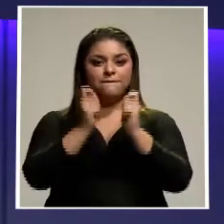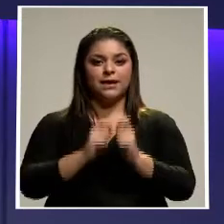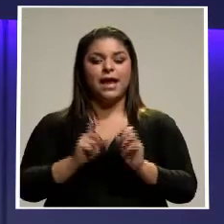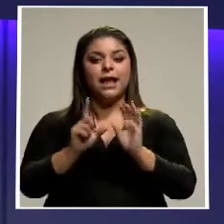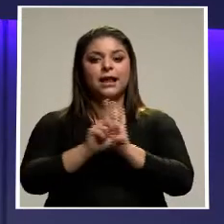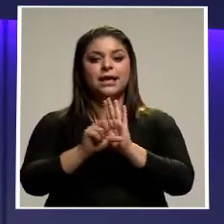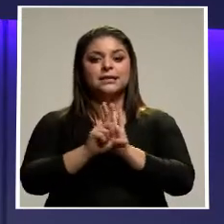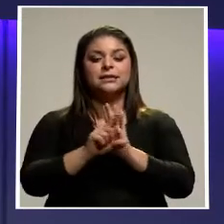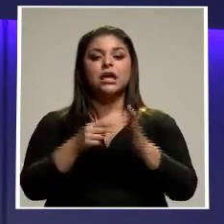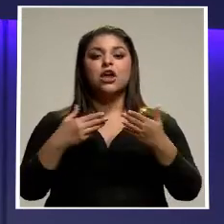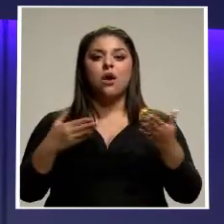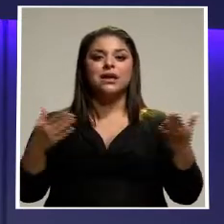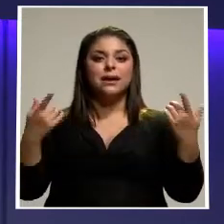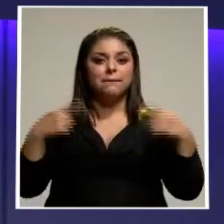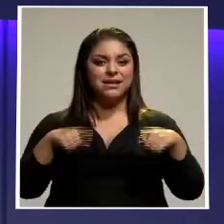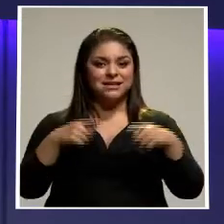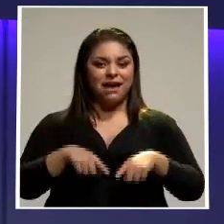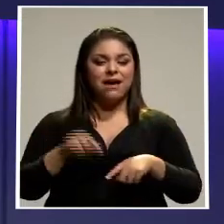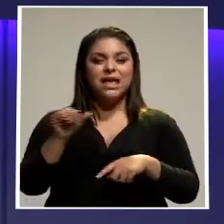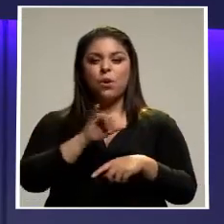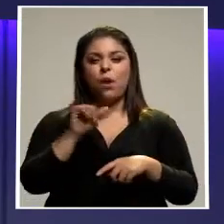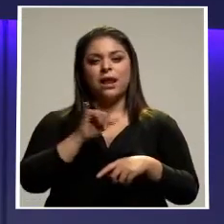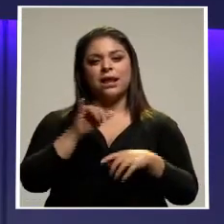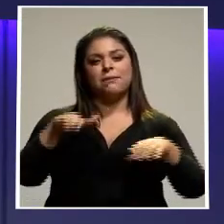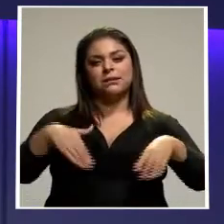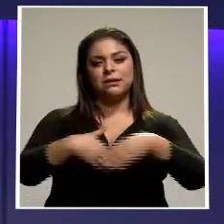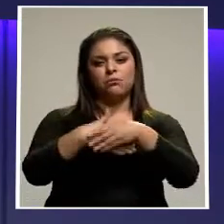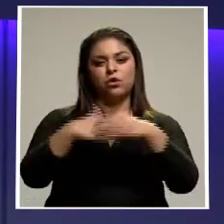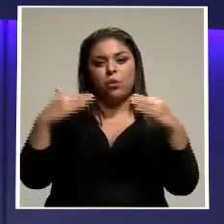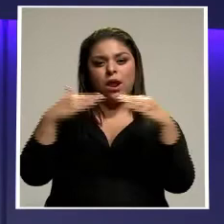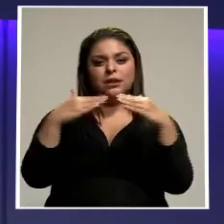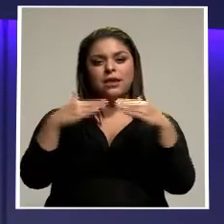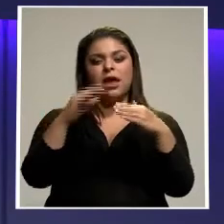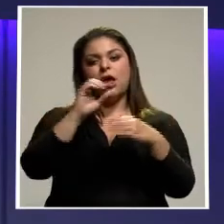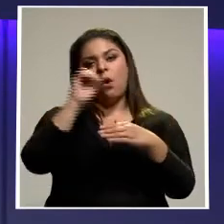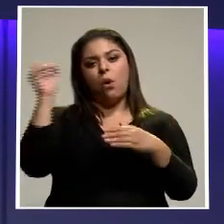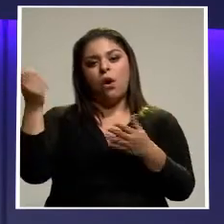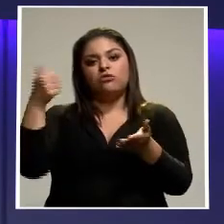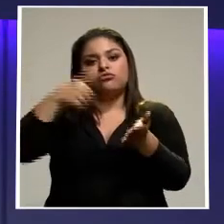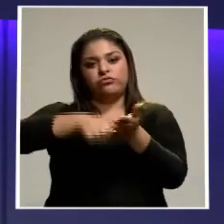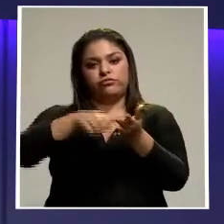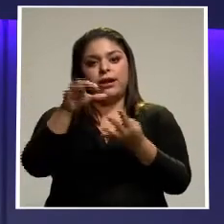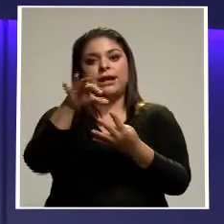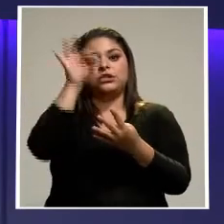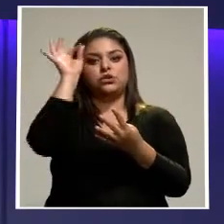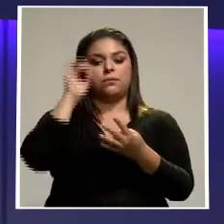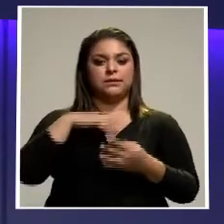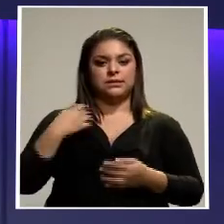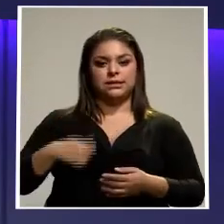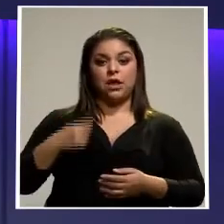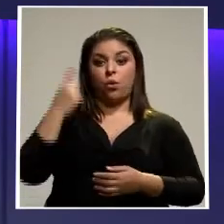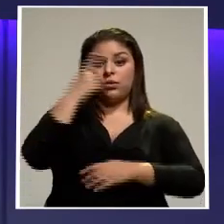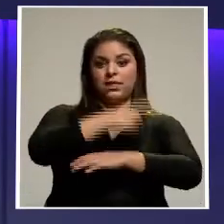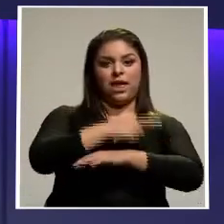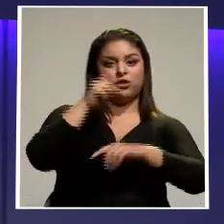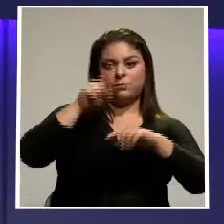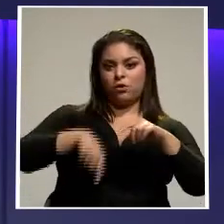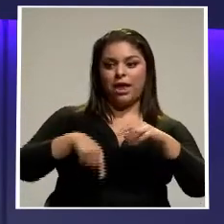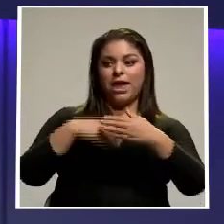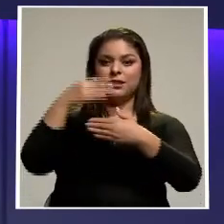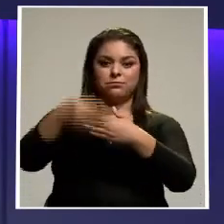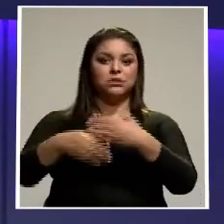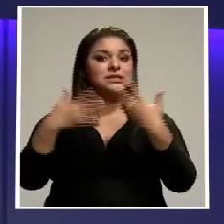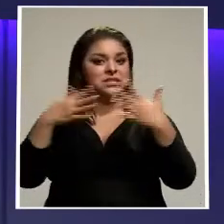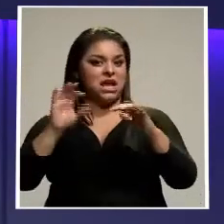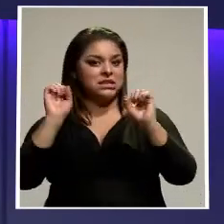y cosas que ocurrían como el matrimonio igualitario o la reelección presidencial que un día no se podía y al día siguiente sí se